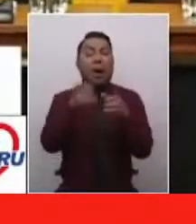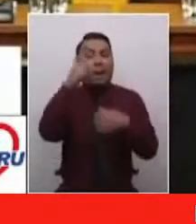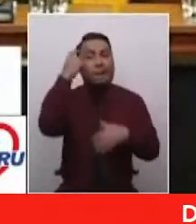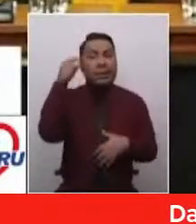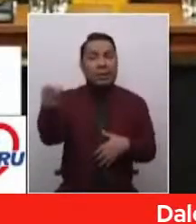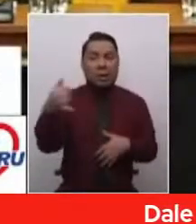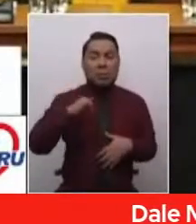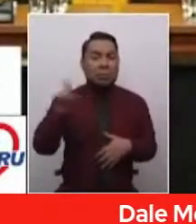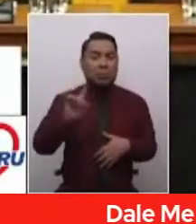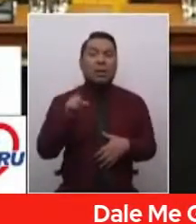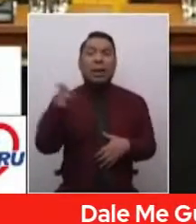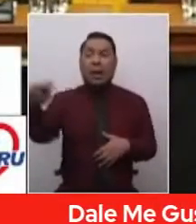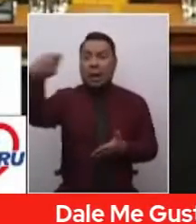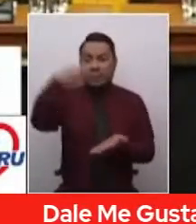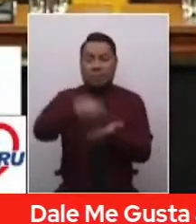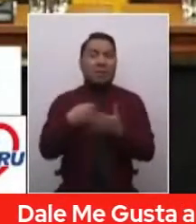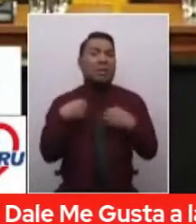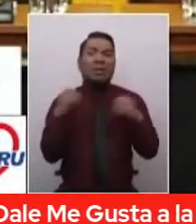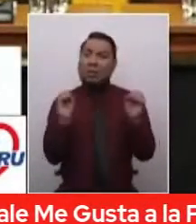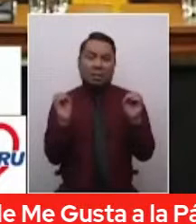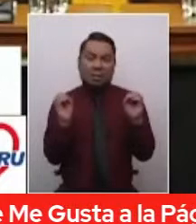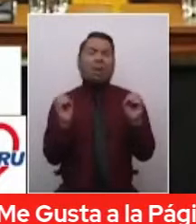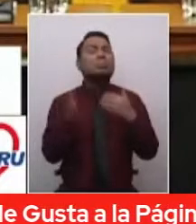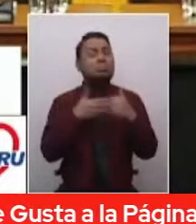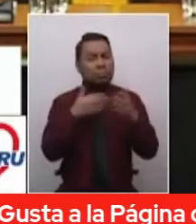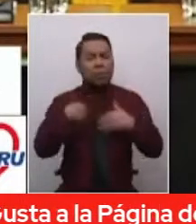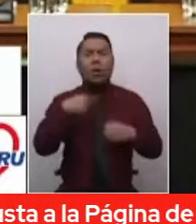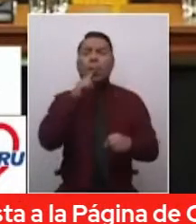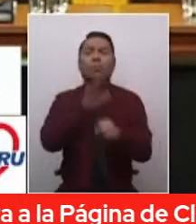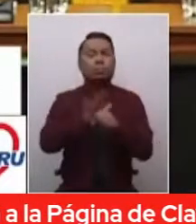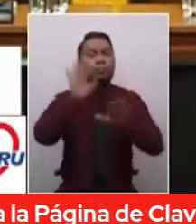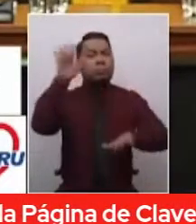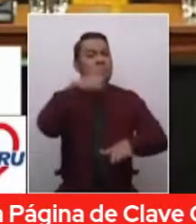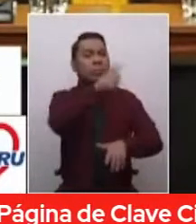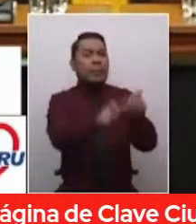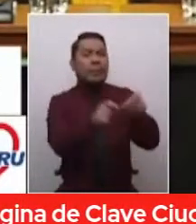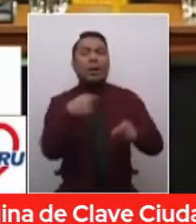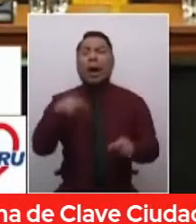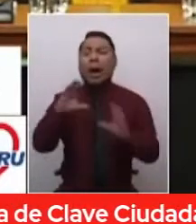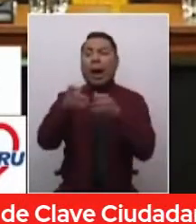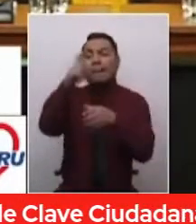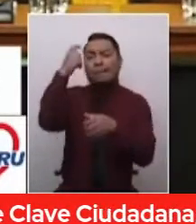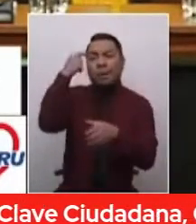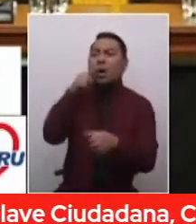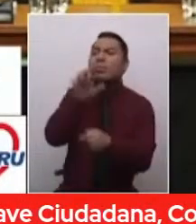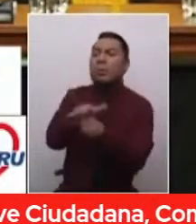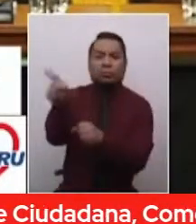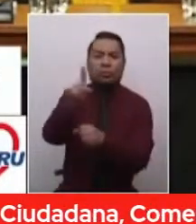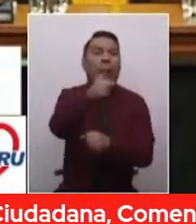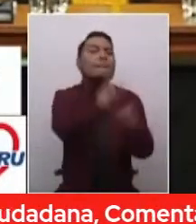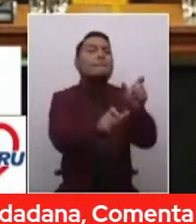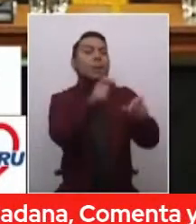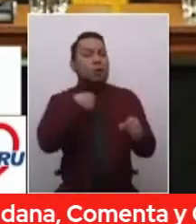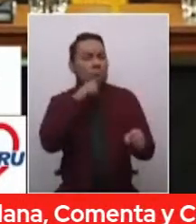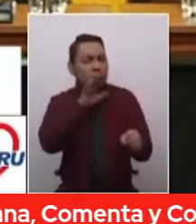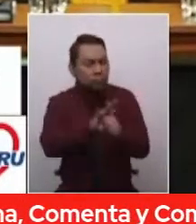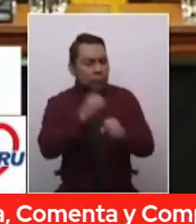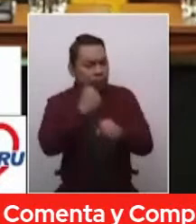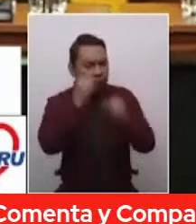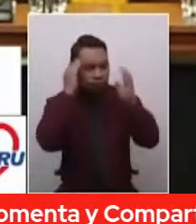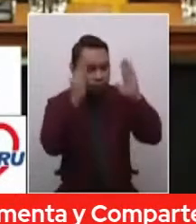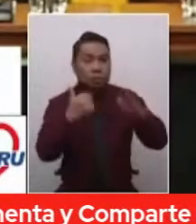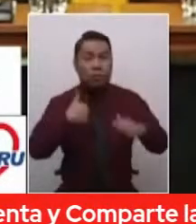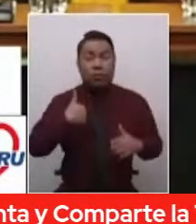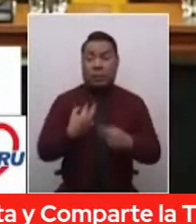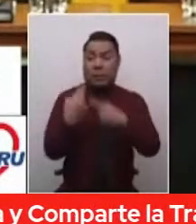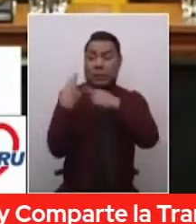Lima, no nos transfirieron ni un solo recurso. Mi compromiso es con la ciudadanía, no con los partidos. Por eso es que cuando yo esté a cargo de la Municipalidad